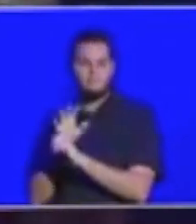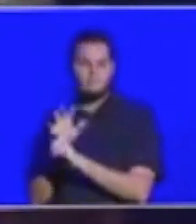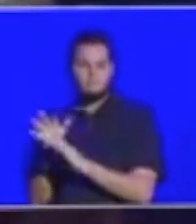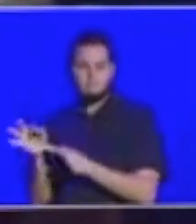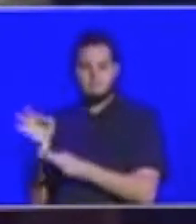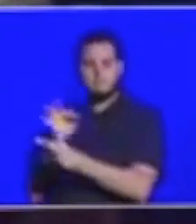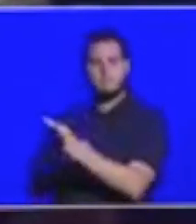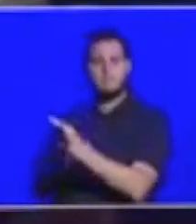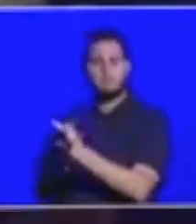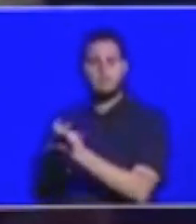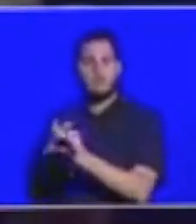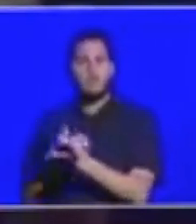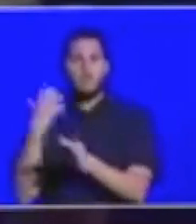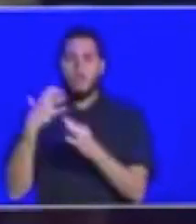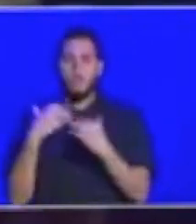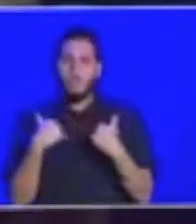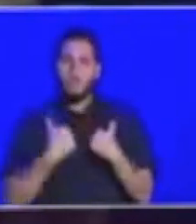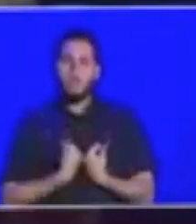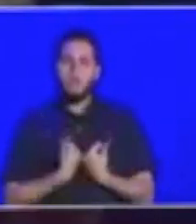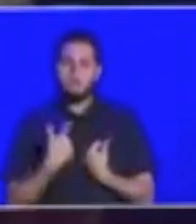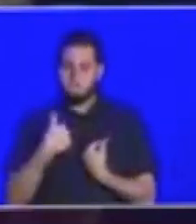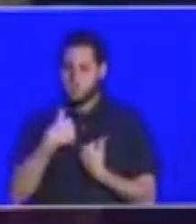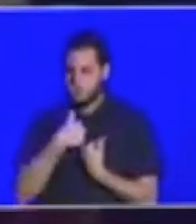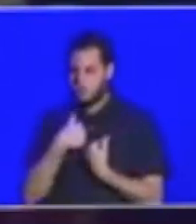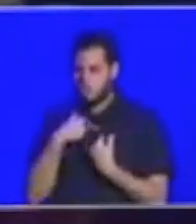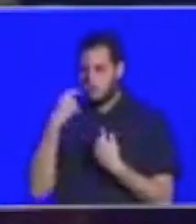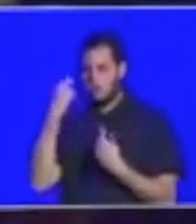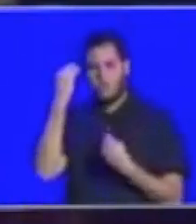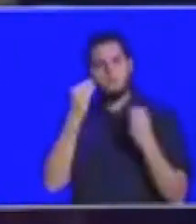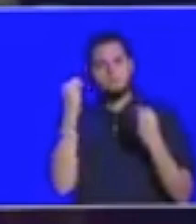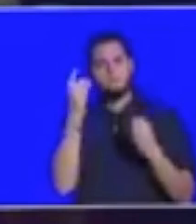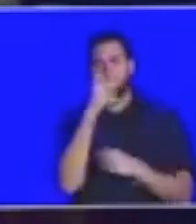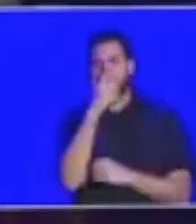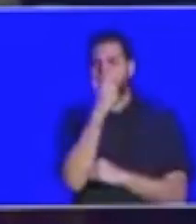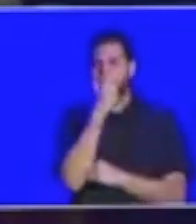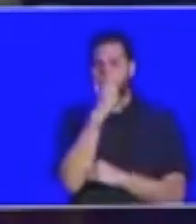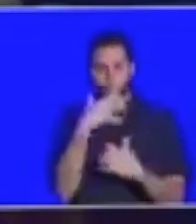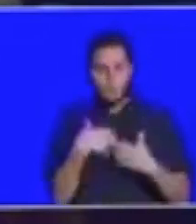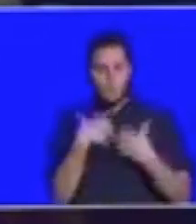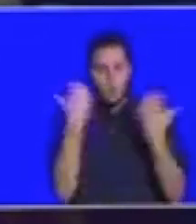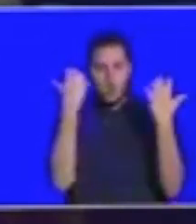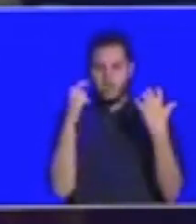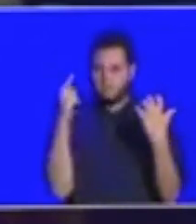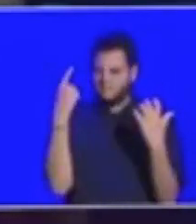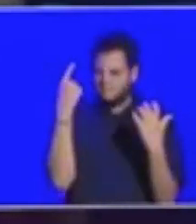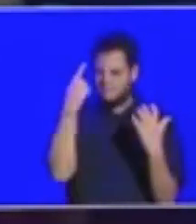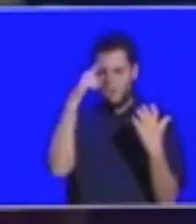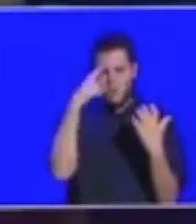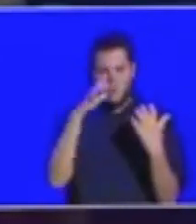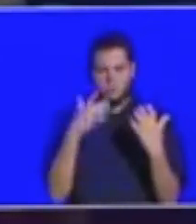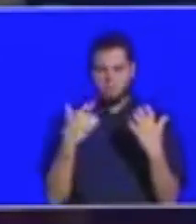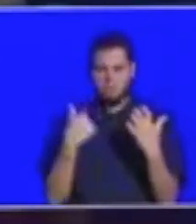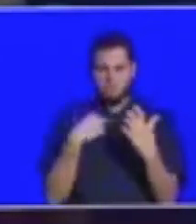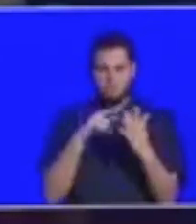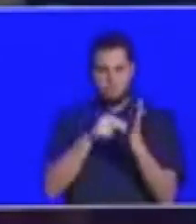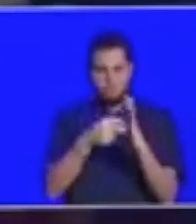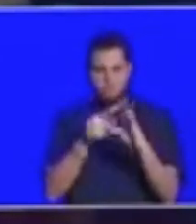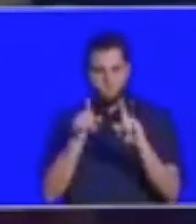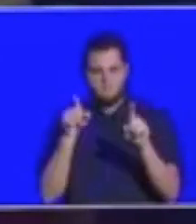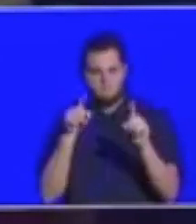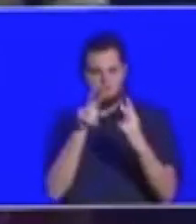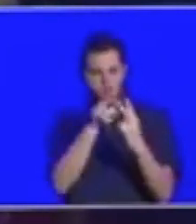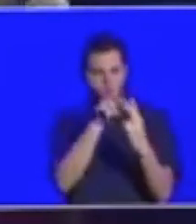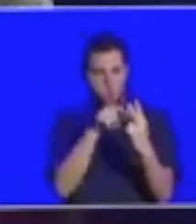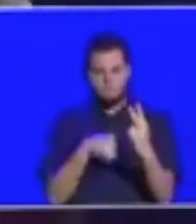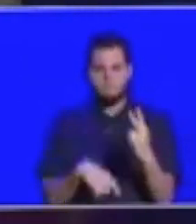coraje. Pero me puso a pensar, ¿para qué sirve el coraje? Porque el coraje tiene dos significados distintos. Está el coraje